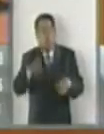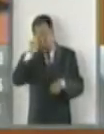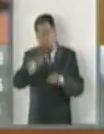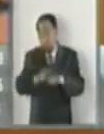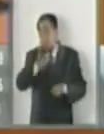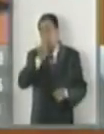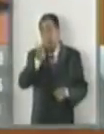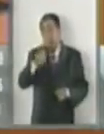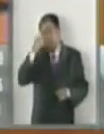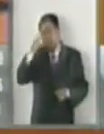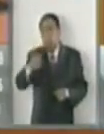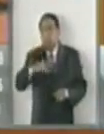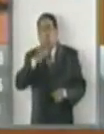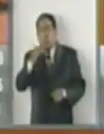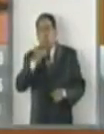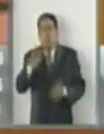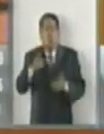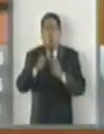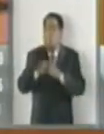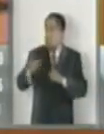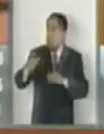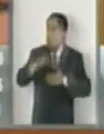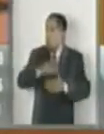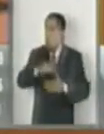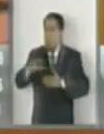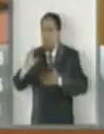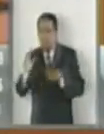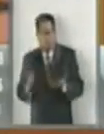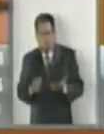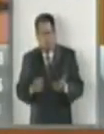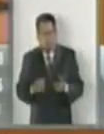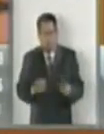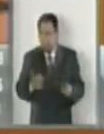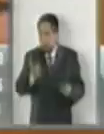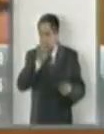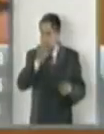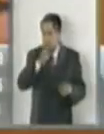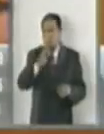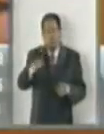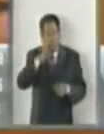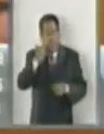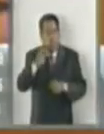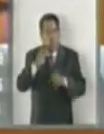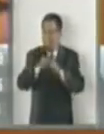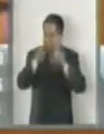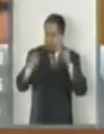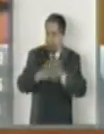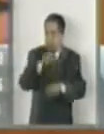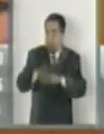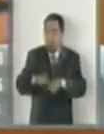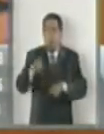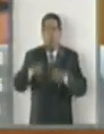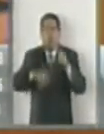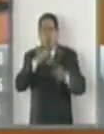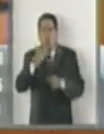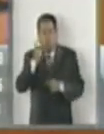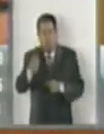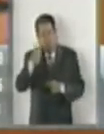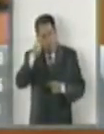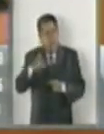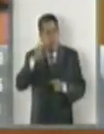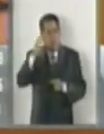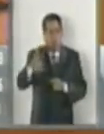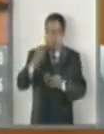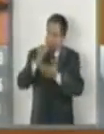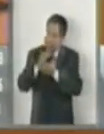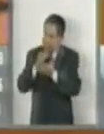inacción y el poco compromiso de los legisladores para crear un verdadero Sistema Nacional Anticorrupción en el país, el cual permita acabar de